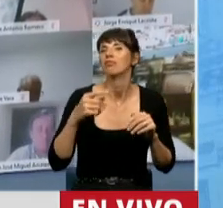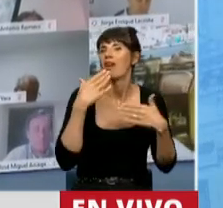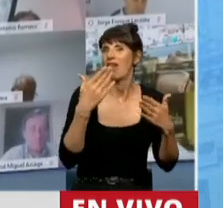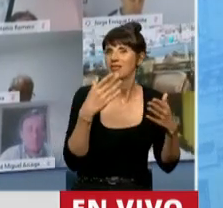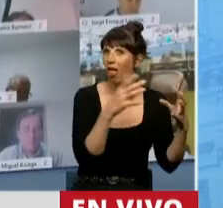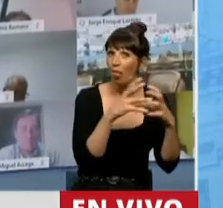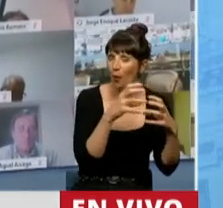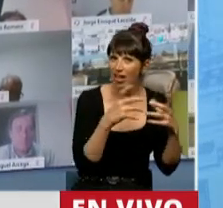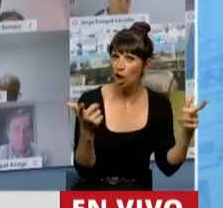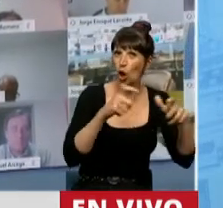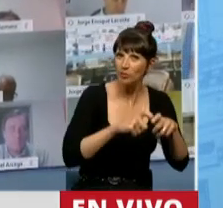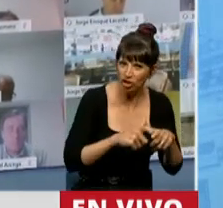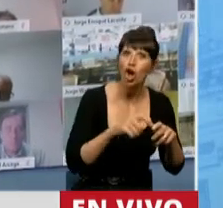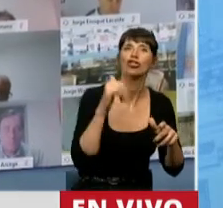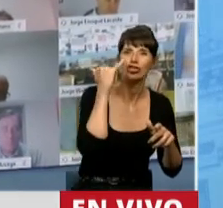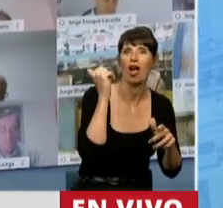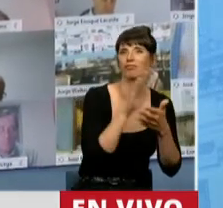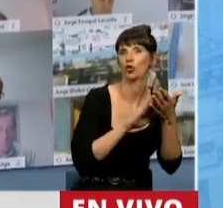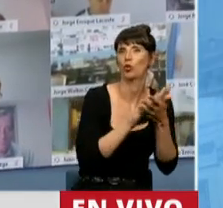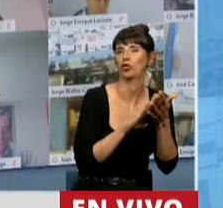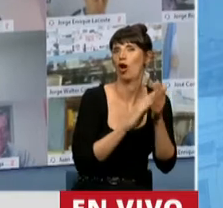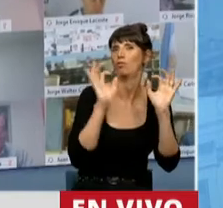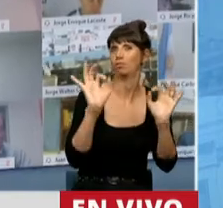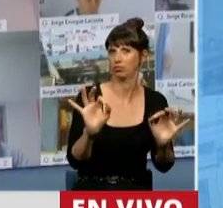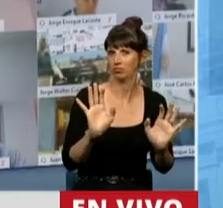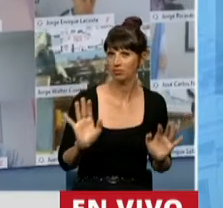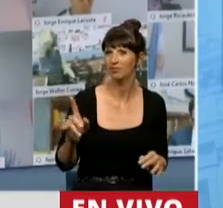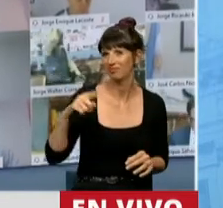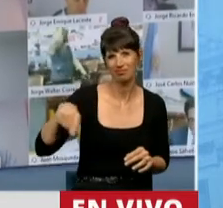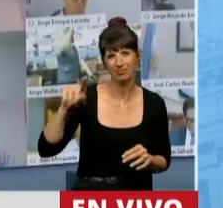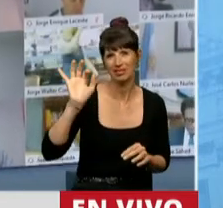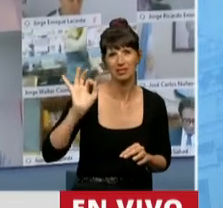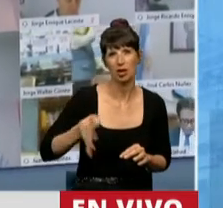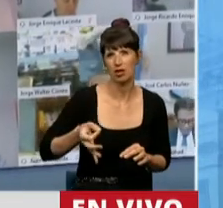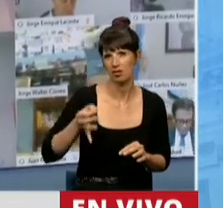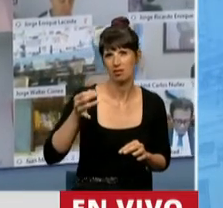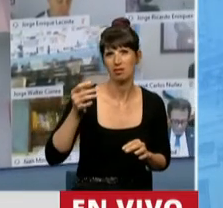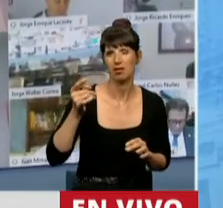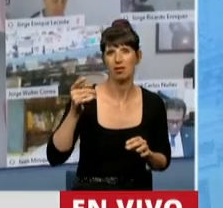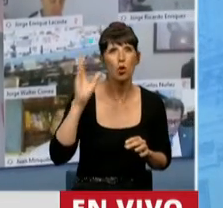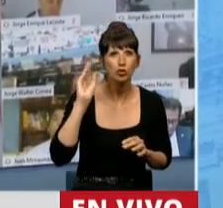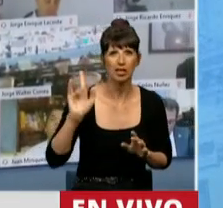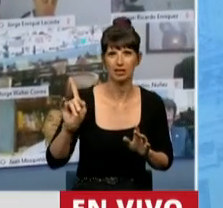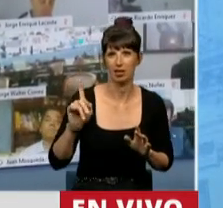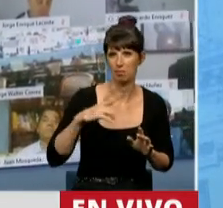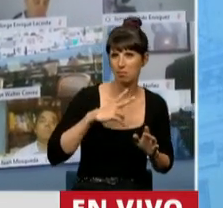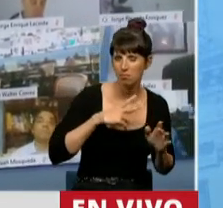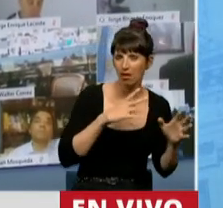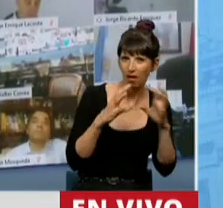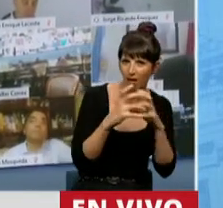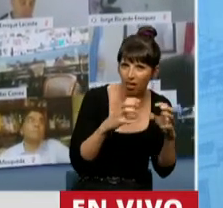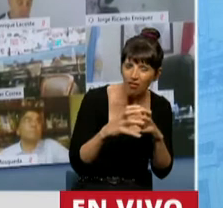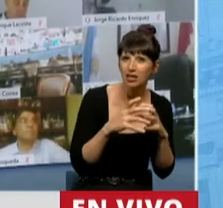comisión pudimos corregir. Nos habrán escuchado decir en privado, en las discusiones con